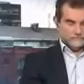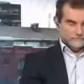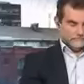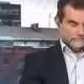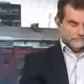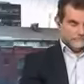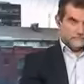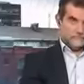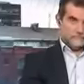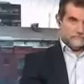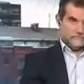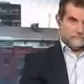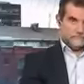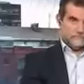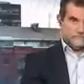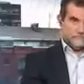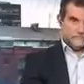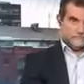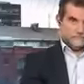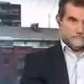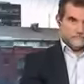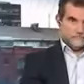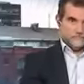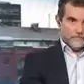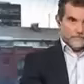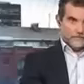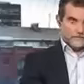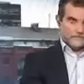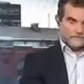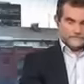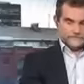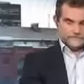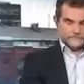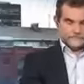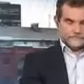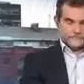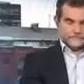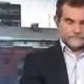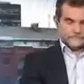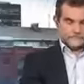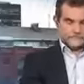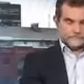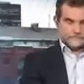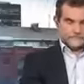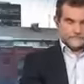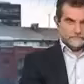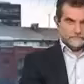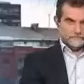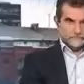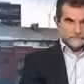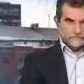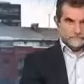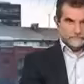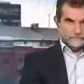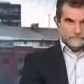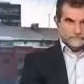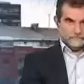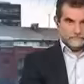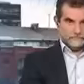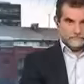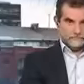el apoyo necesario desde que asumió como presidente? ¿O siempre vivió con esta, gobernó con este nivel de